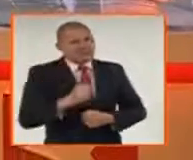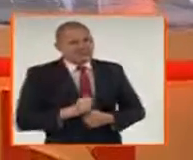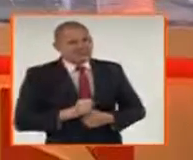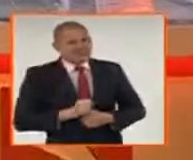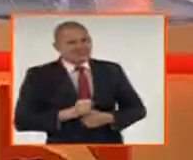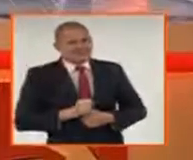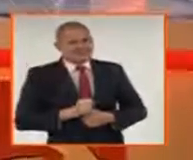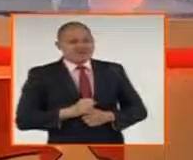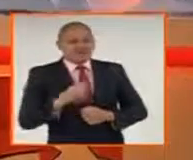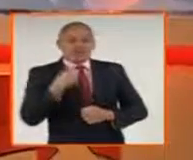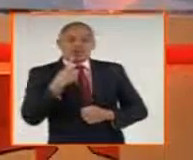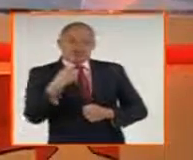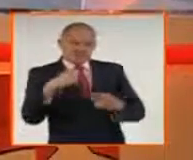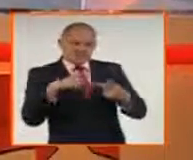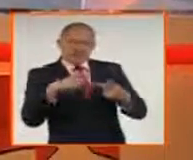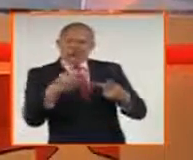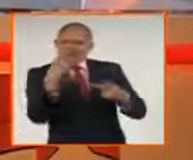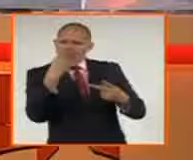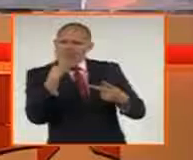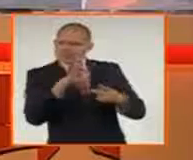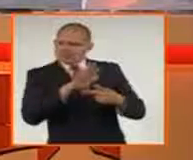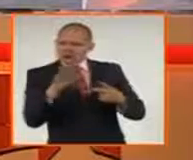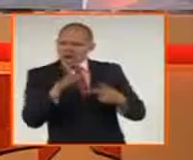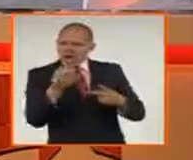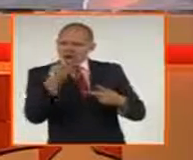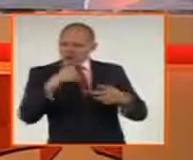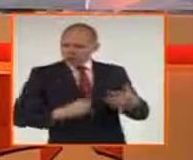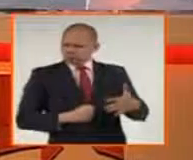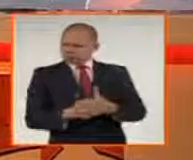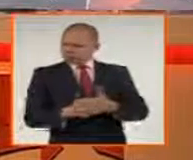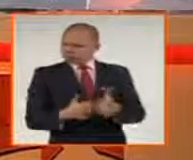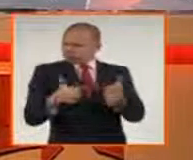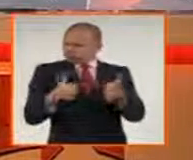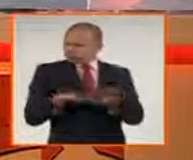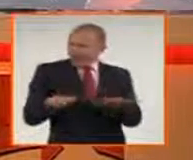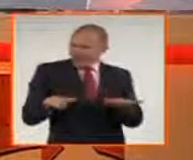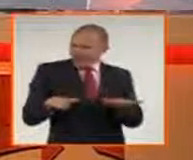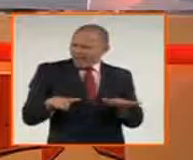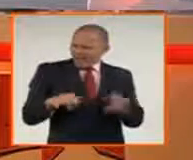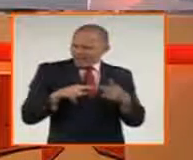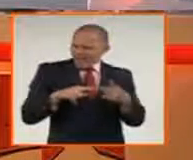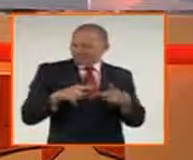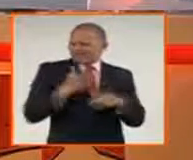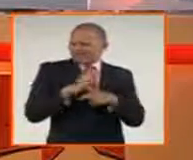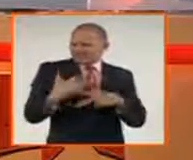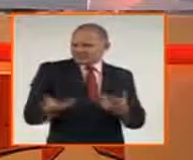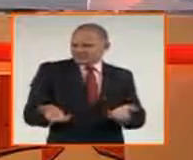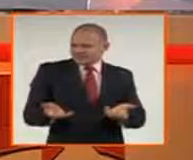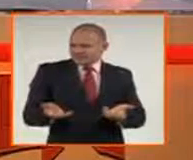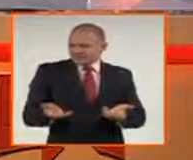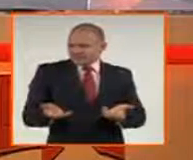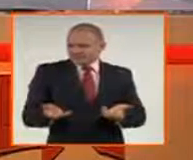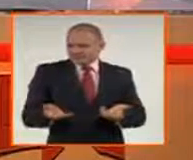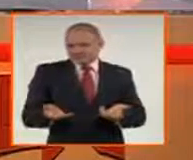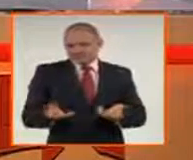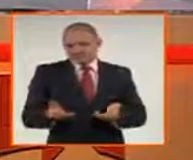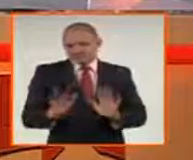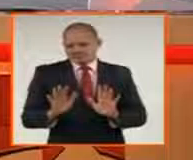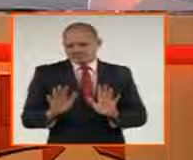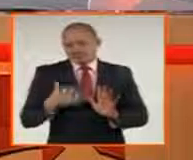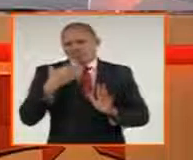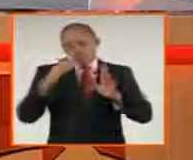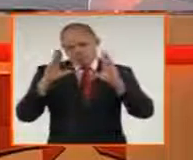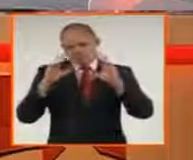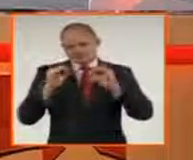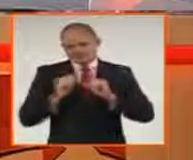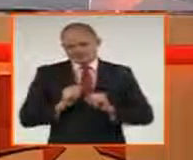no estamos hablando solo de lo que se consume para vivir, ¿no? Sí, buenas noches y